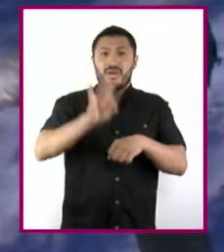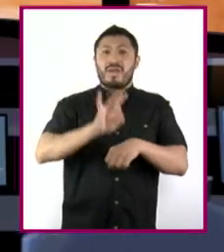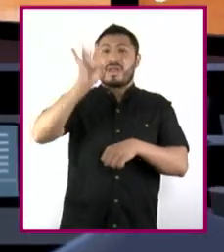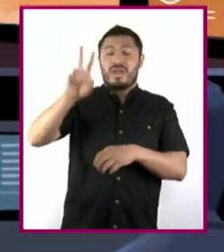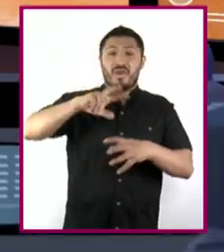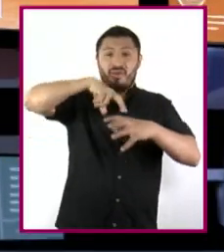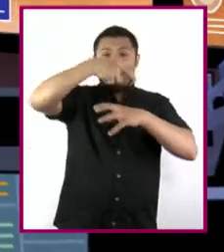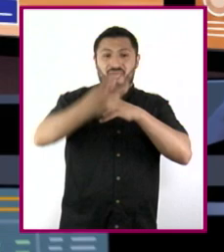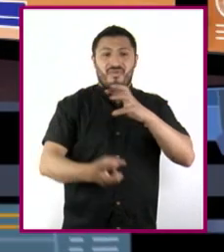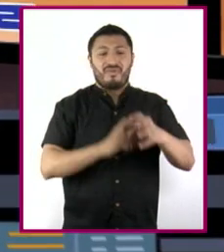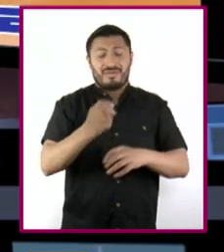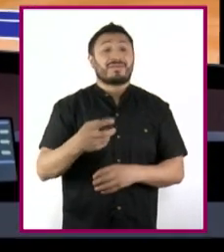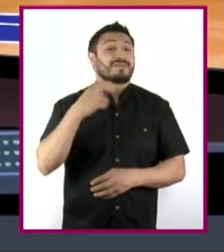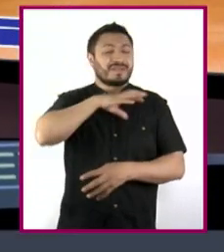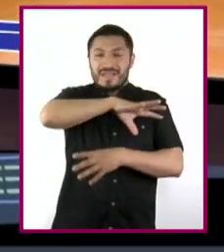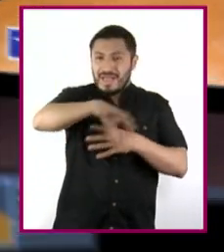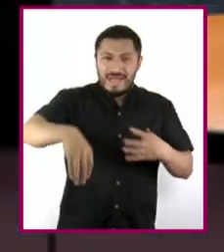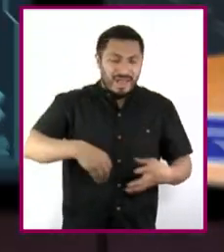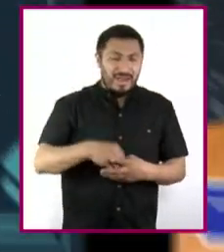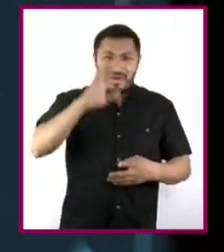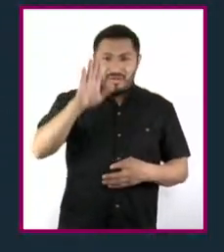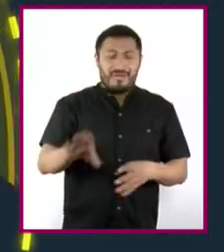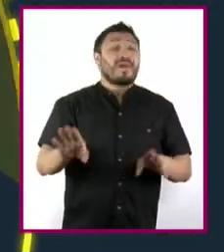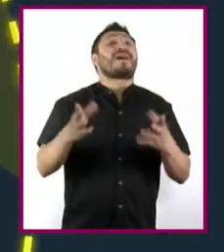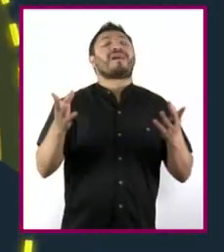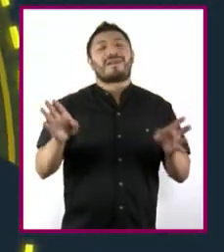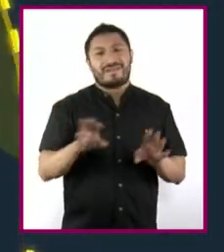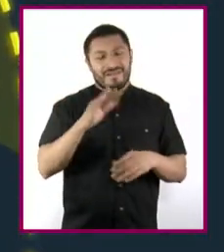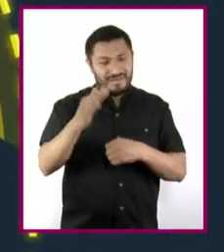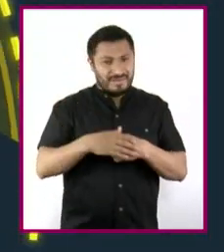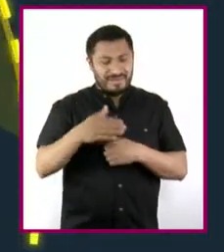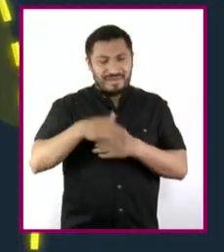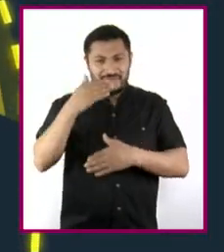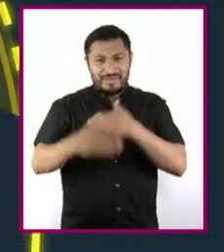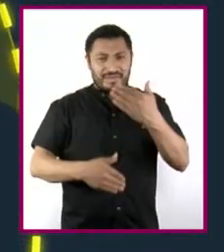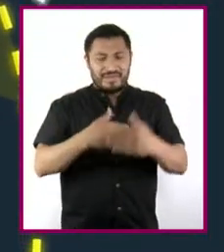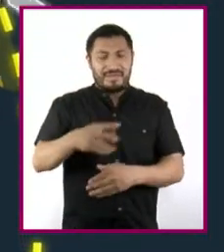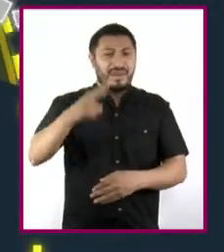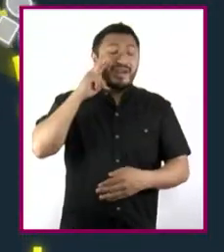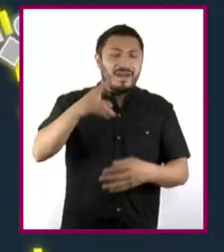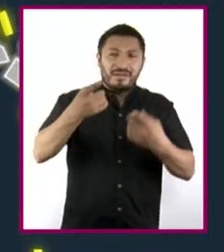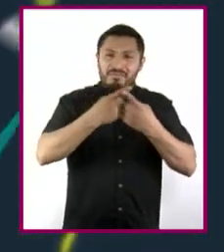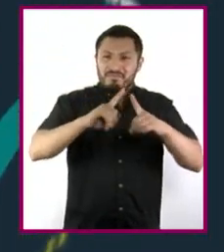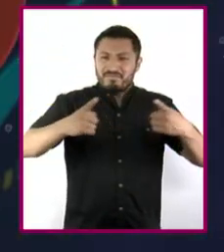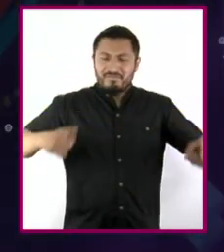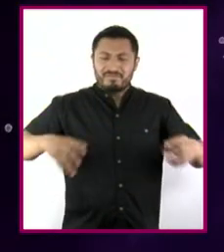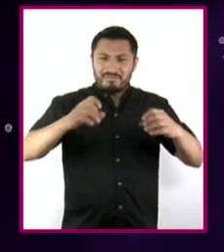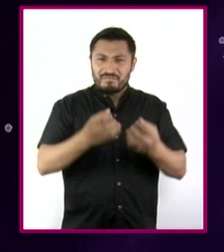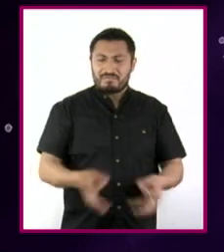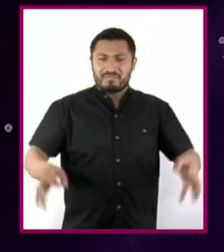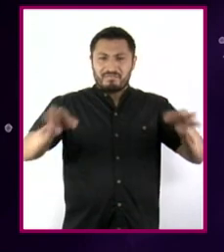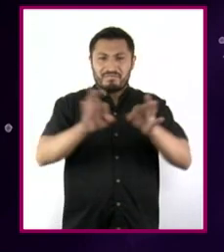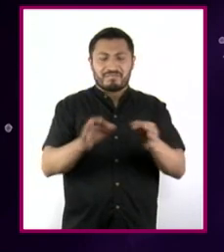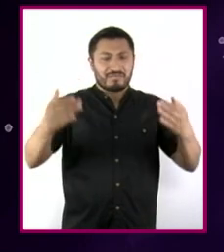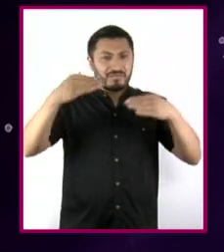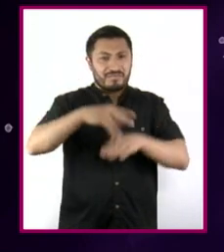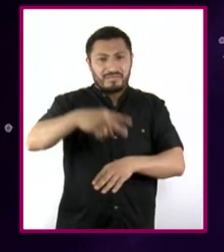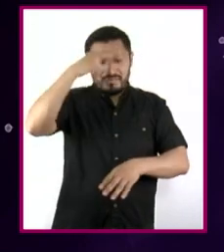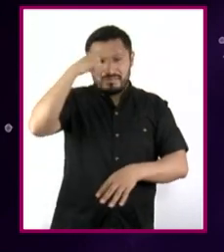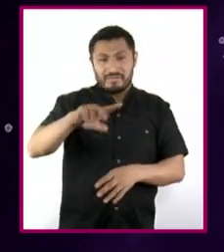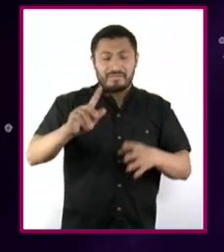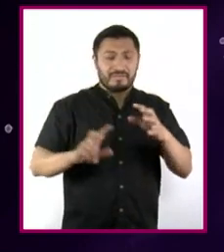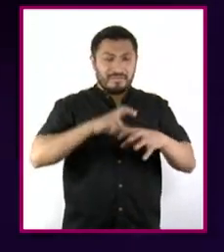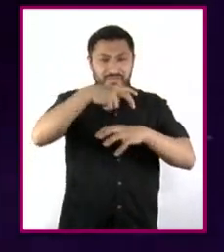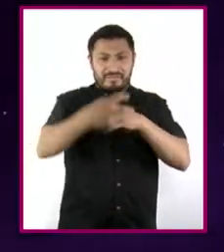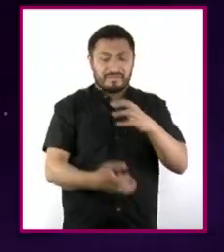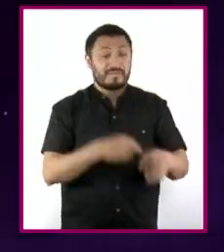órbita. Todo lo anterior parece indicar que en los años siguientes veremos un crecimiento explosivo en su aplicación a misiones espaciales de